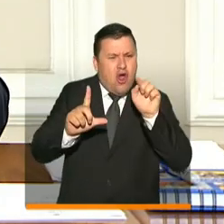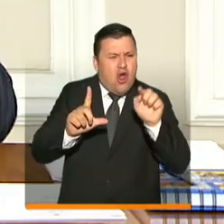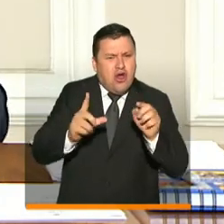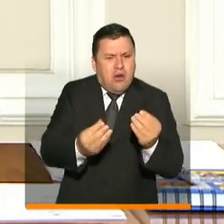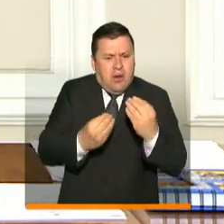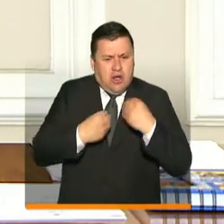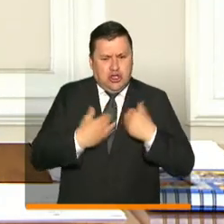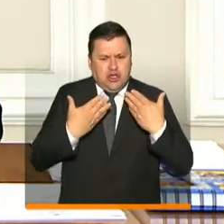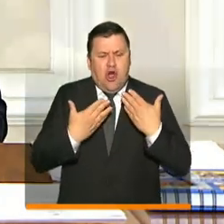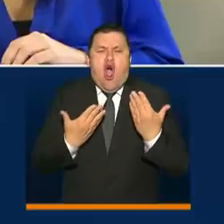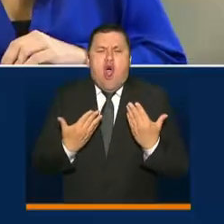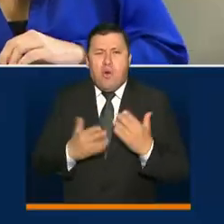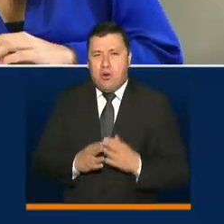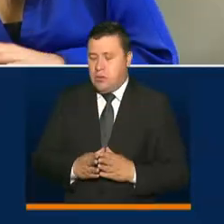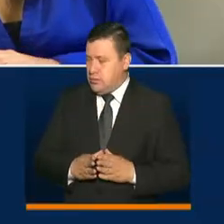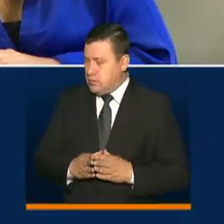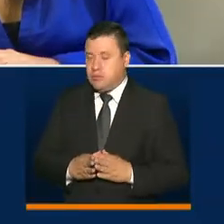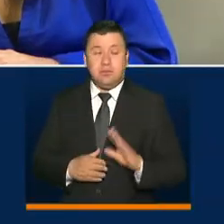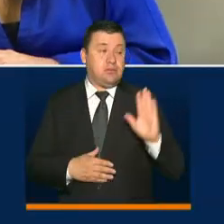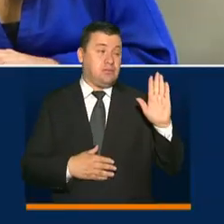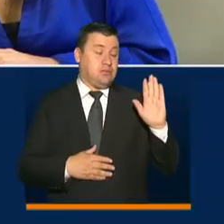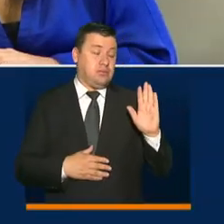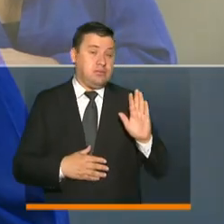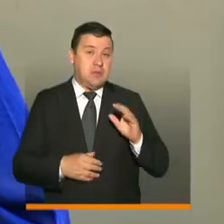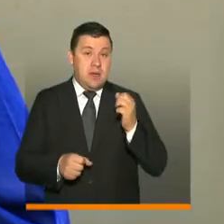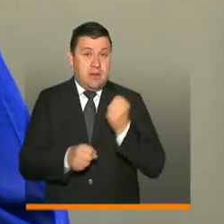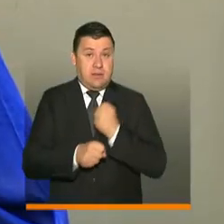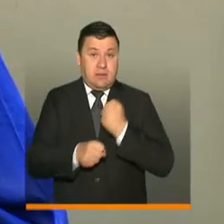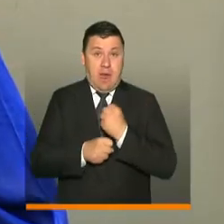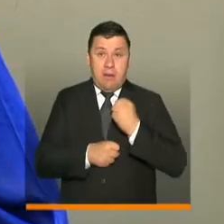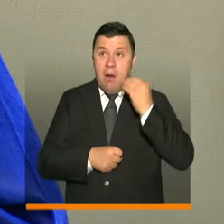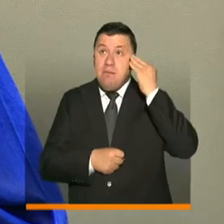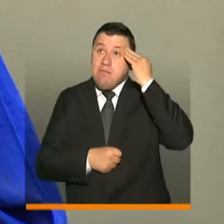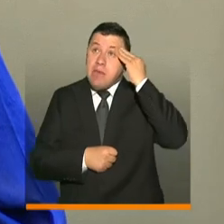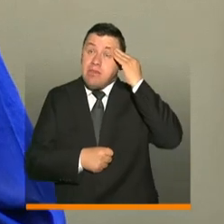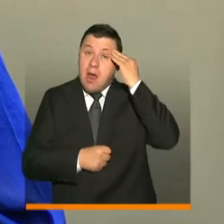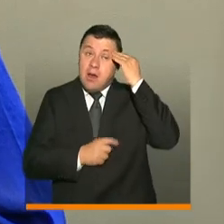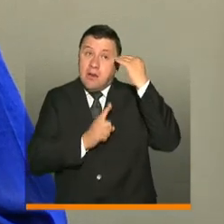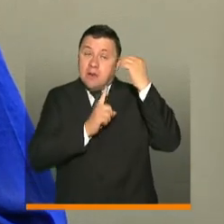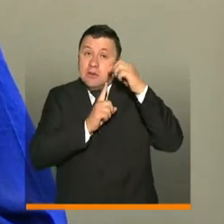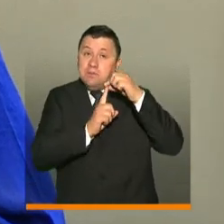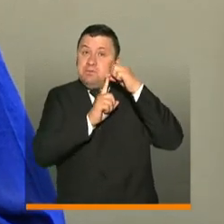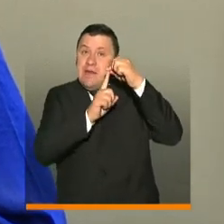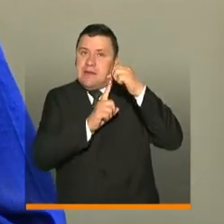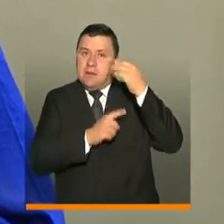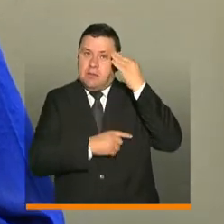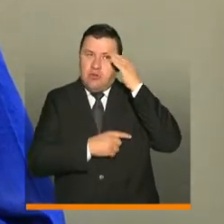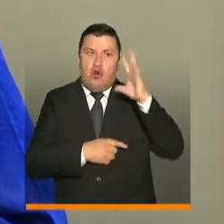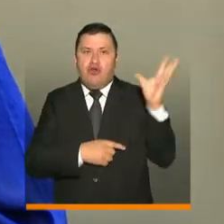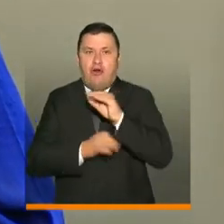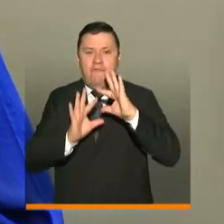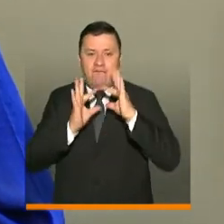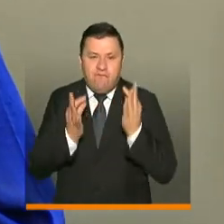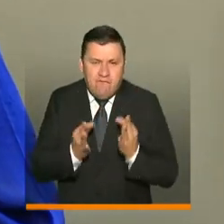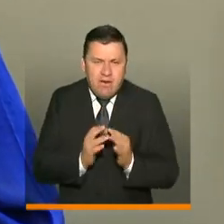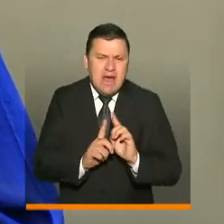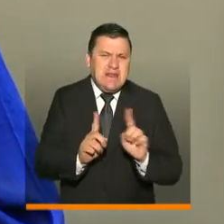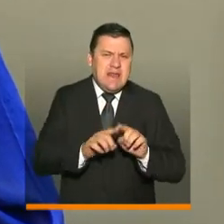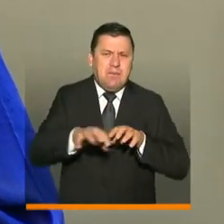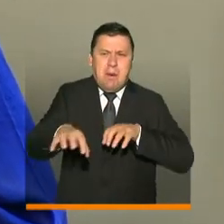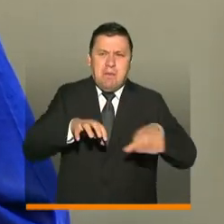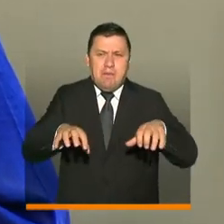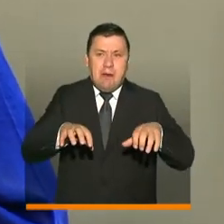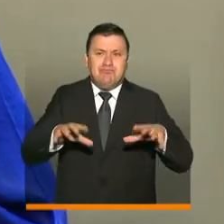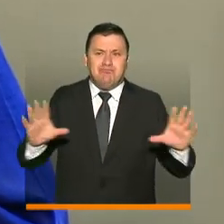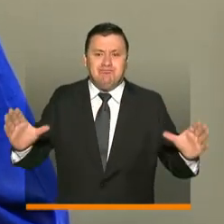beneficios que esperamos ellos reciban? Bueno, yo creo que trabajar la salud mental es una de las prioridades que todos en familia, en los distintos sectores debemos